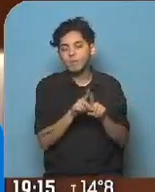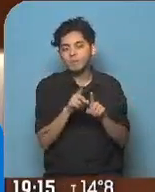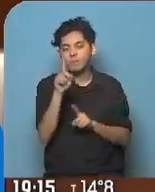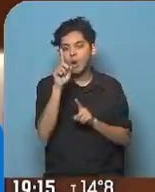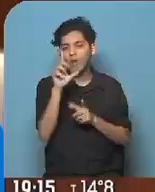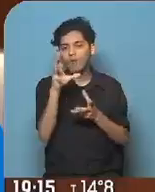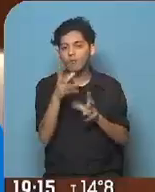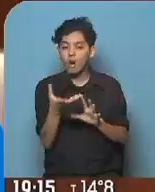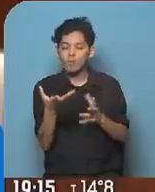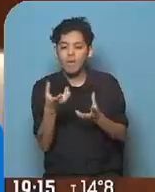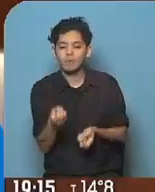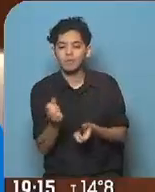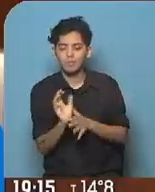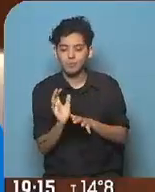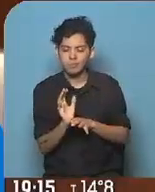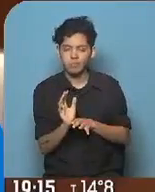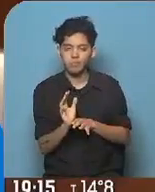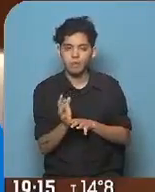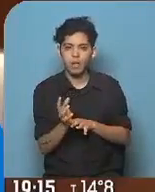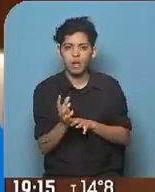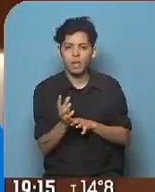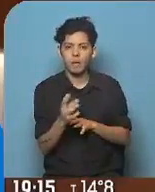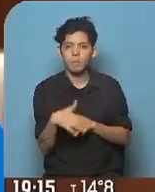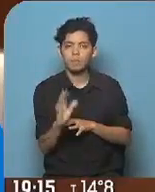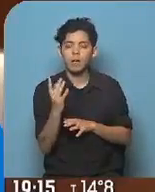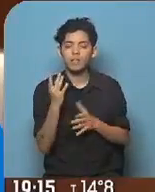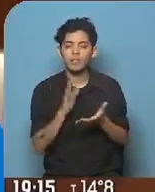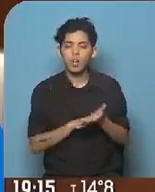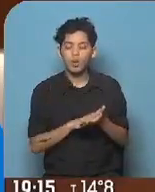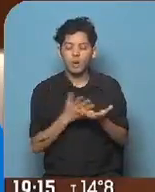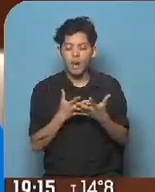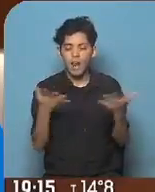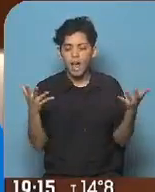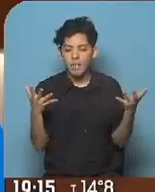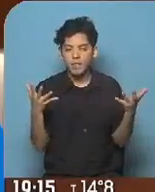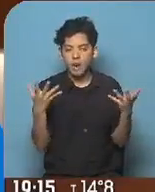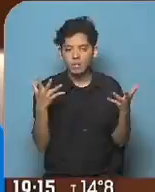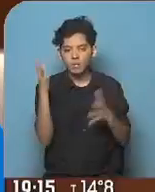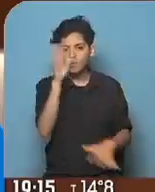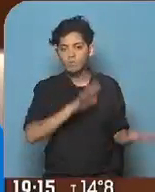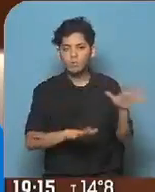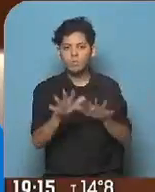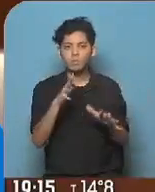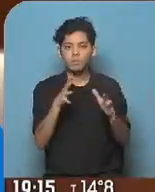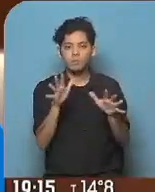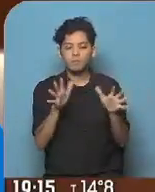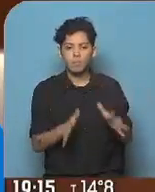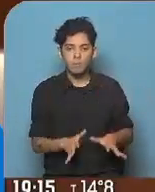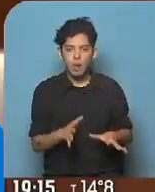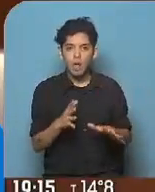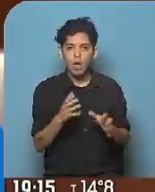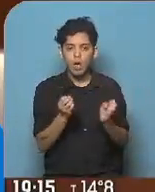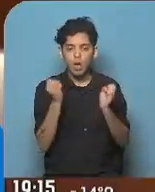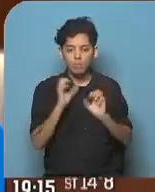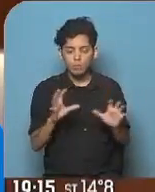él a él sobre todo la gran estructura que se había armado en el inicio